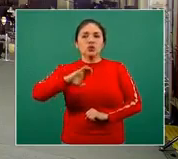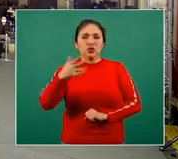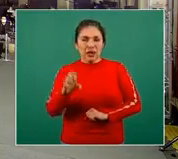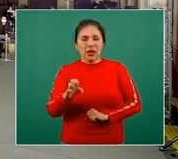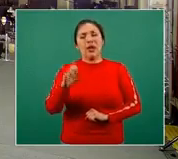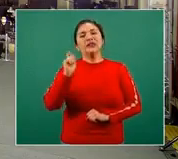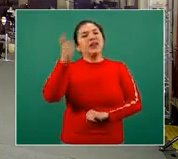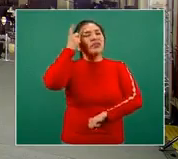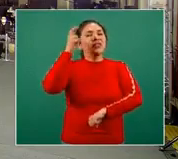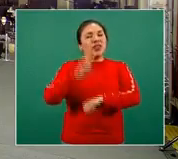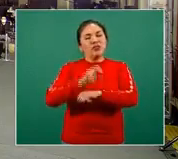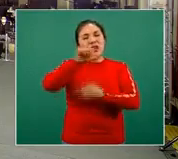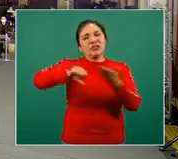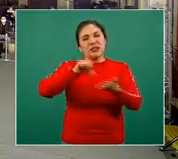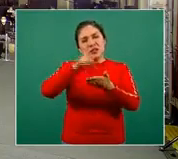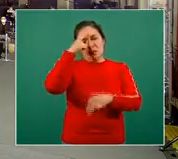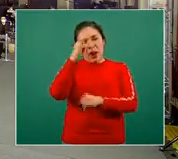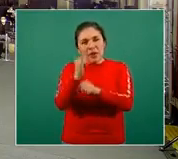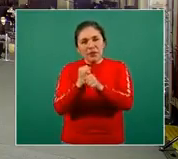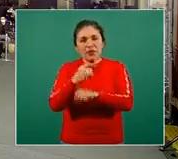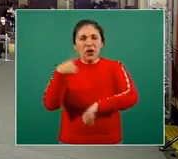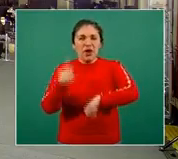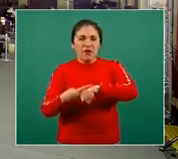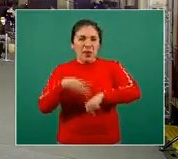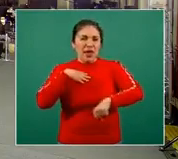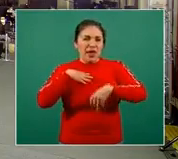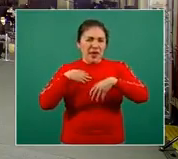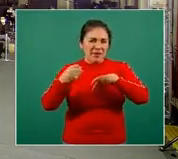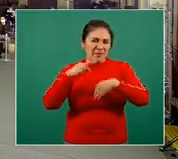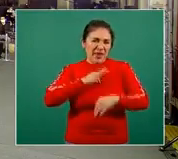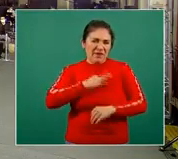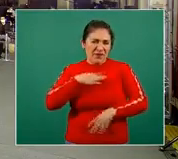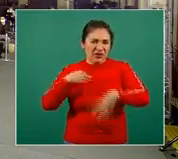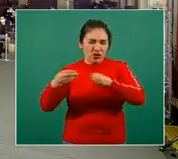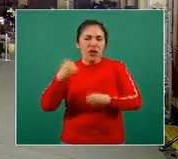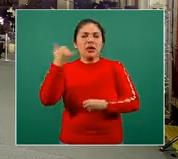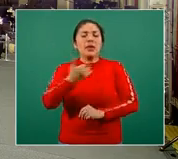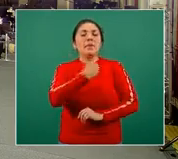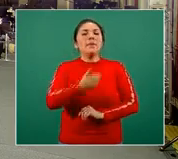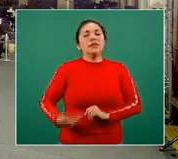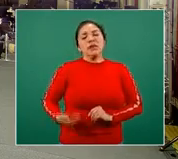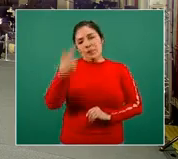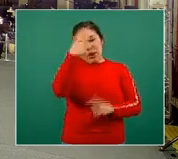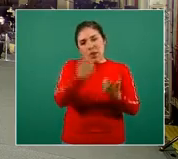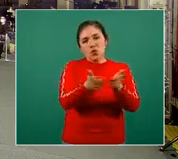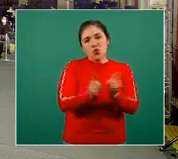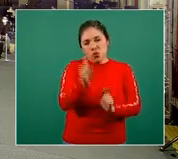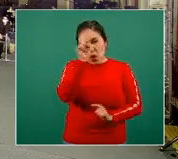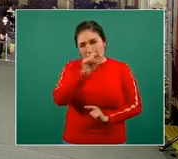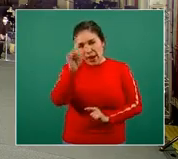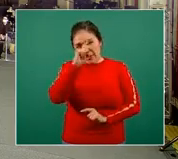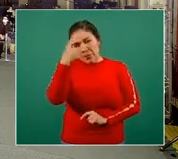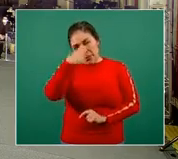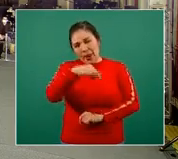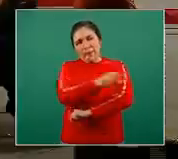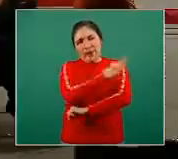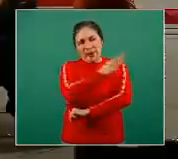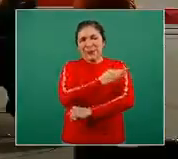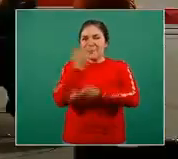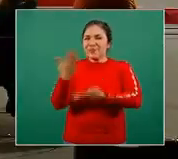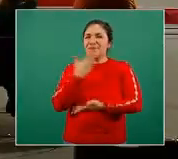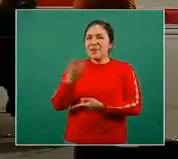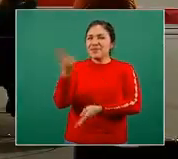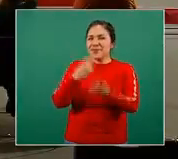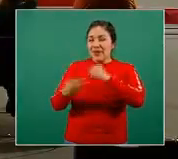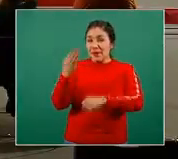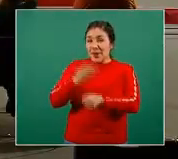de Investigación sobre Enfermedades Infecciosas y presidenta del comité o del grupo técnico asesor de vacunación. Estimada Celia, bienvenida.